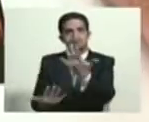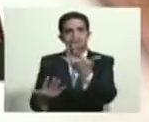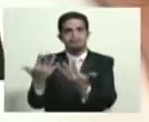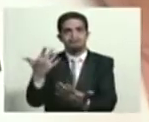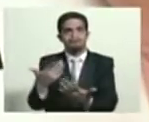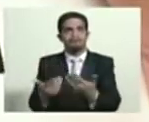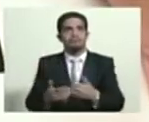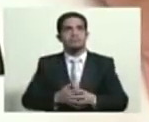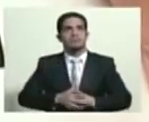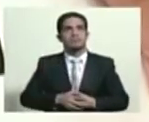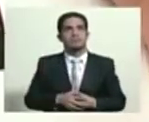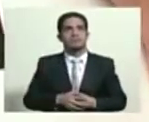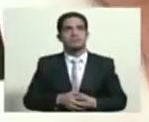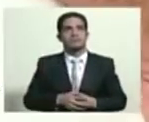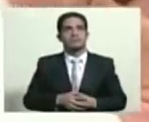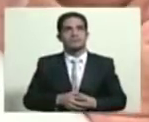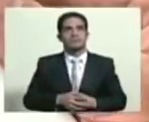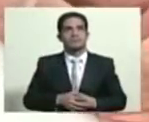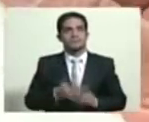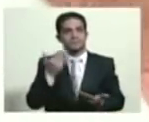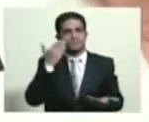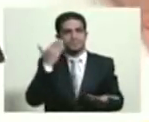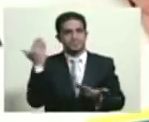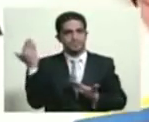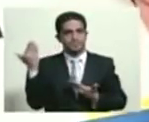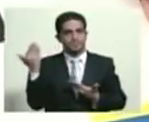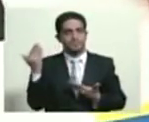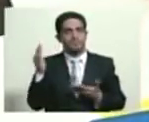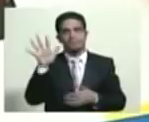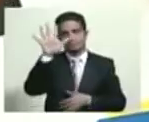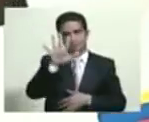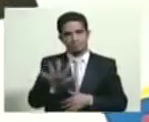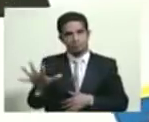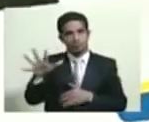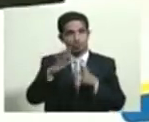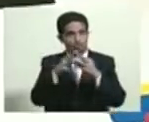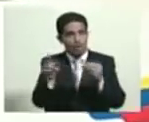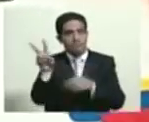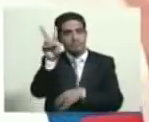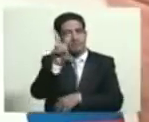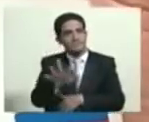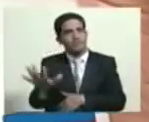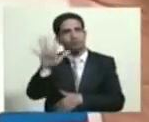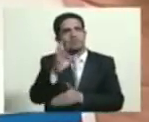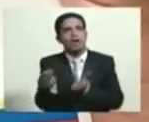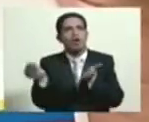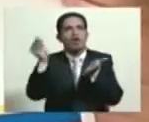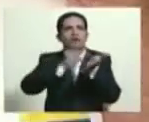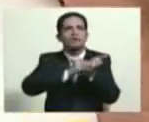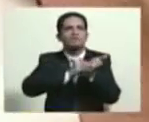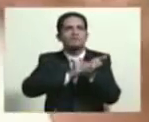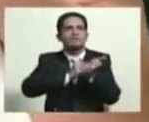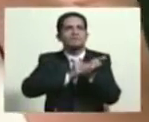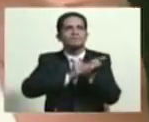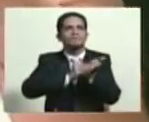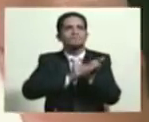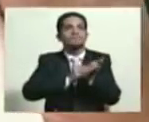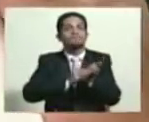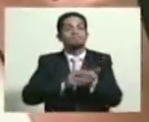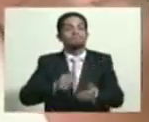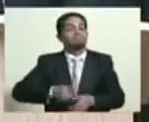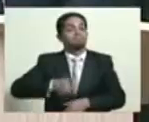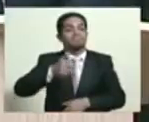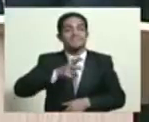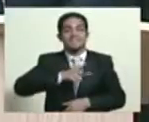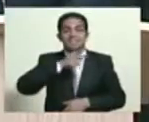importante del sistema eléctrico nacional en todo el territorio nacional. Y el más bárbaro